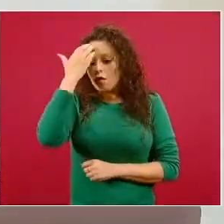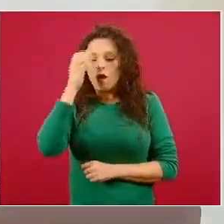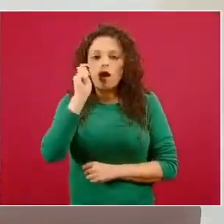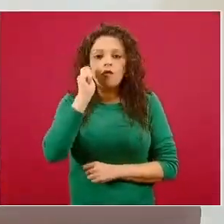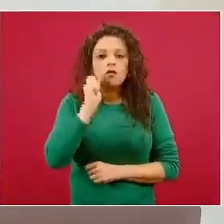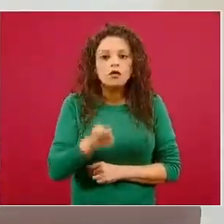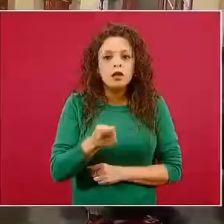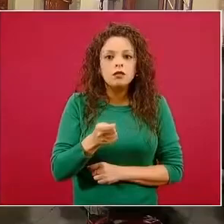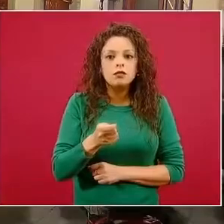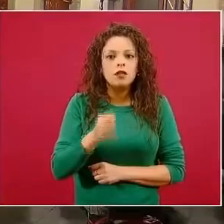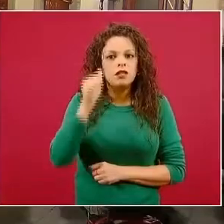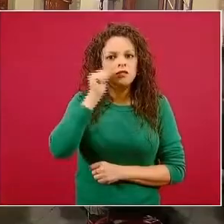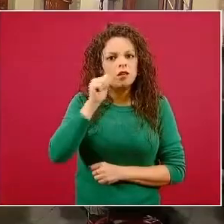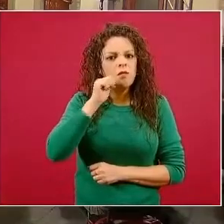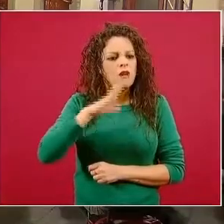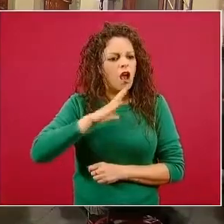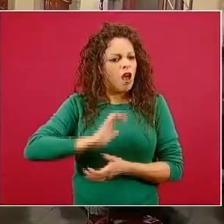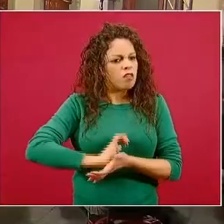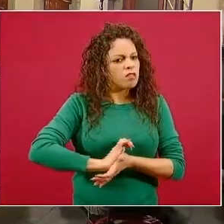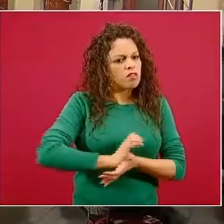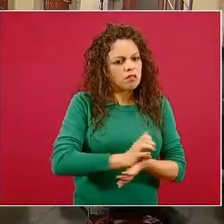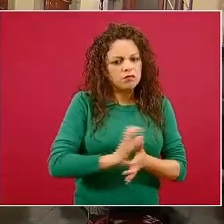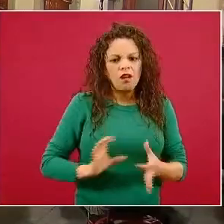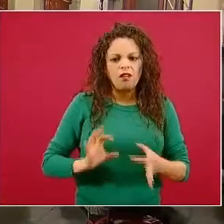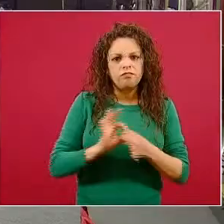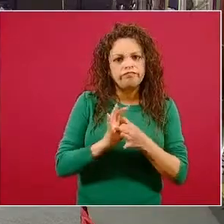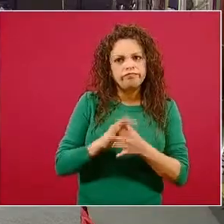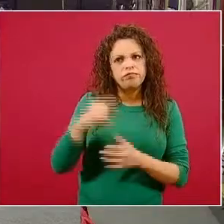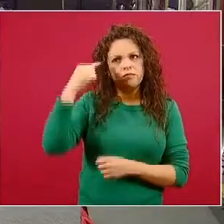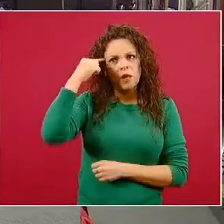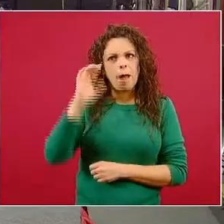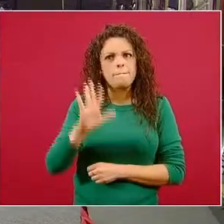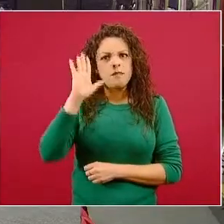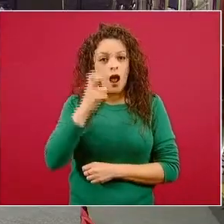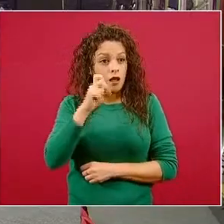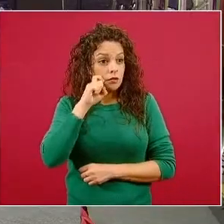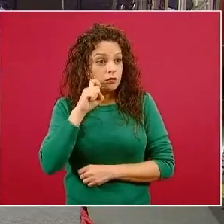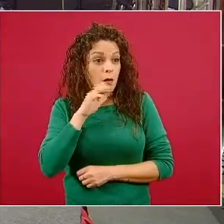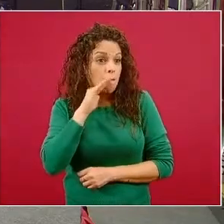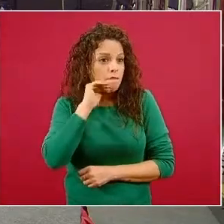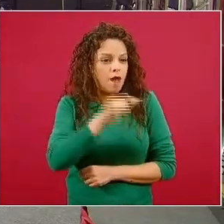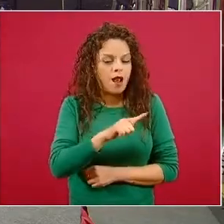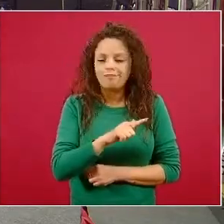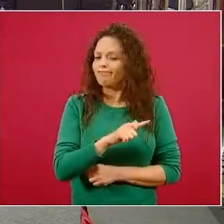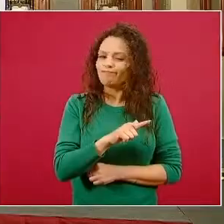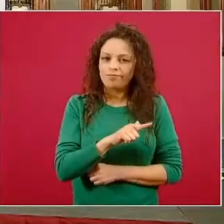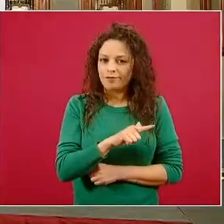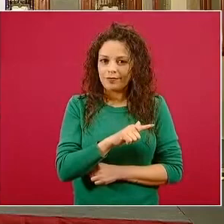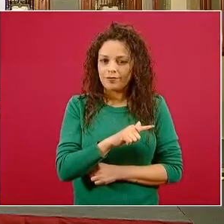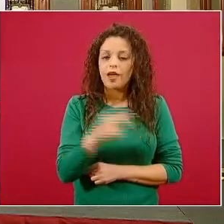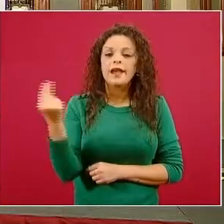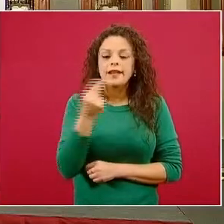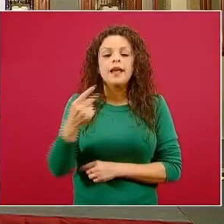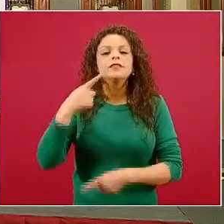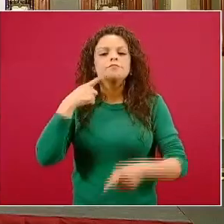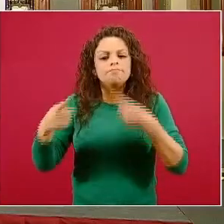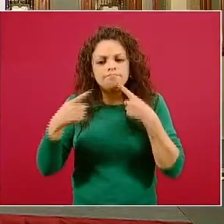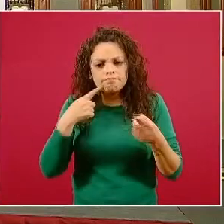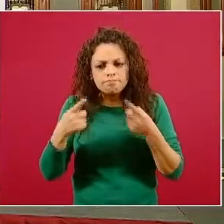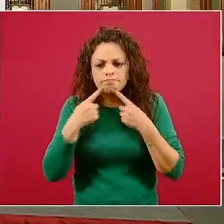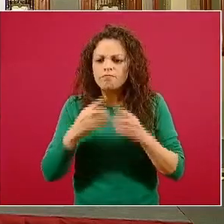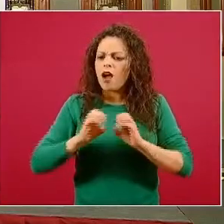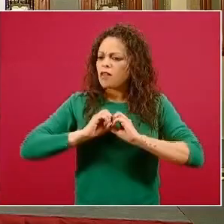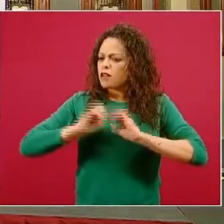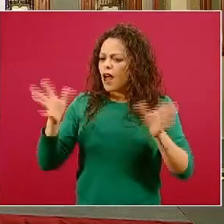el estigma, la discriminación asociada a esto y que al final podamos tener un diálogo abierto, un diálogo